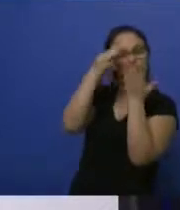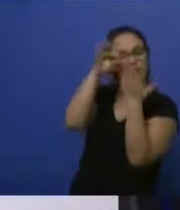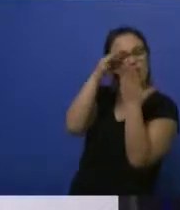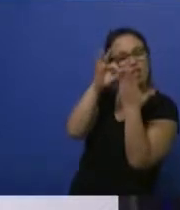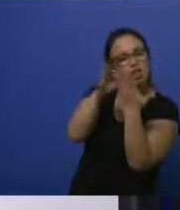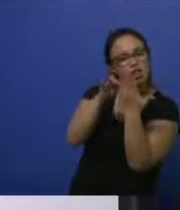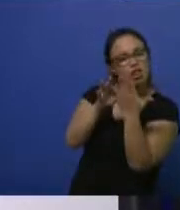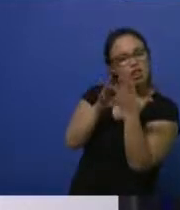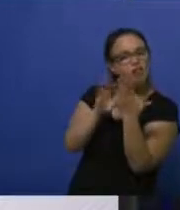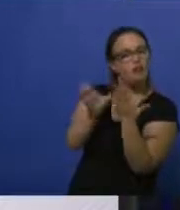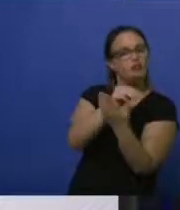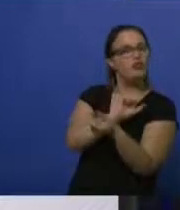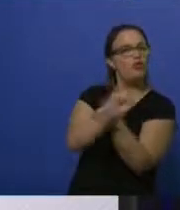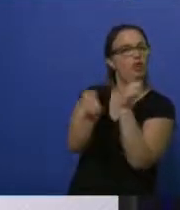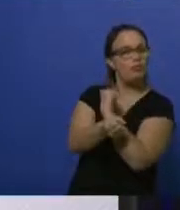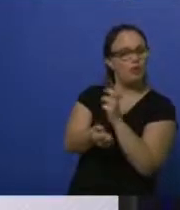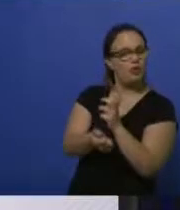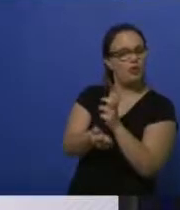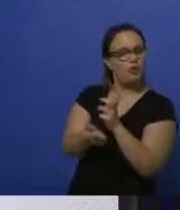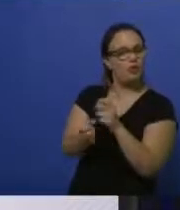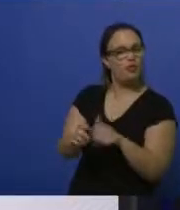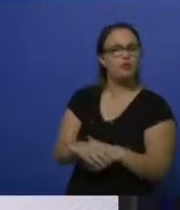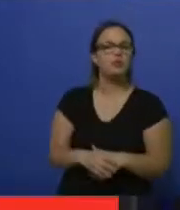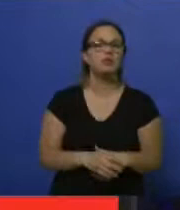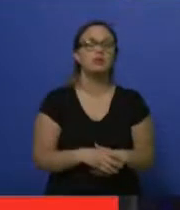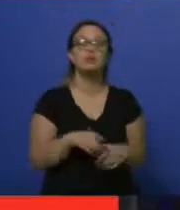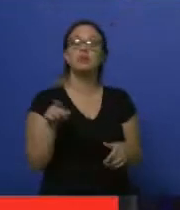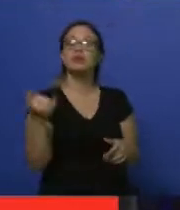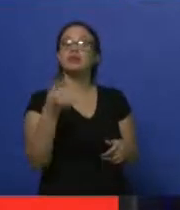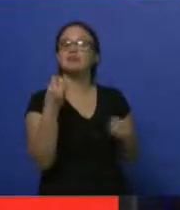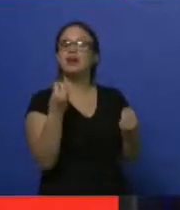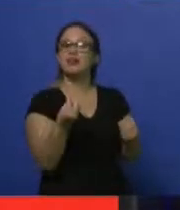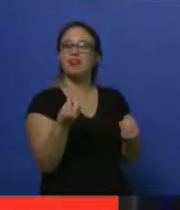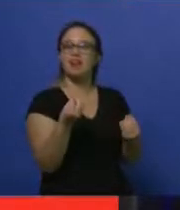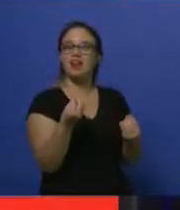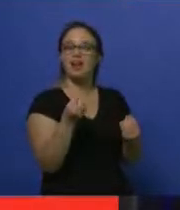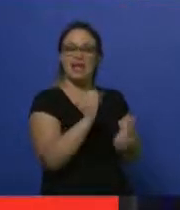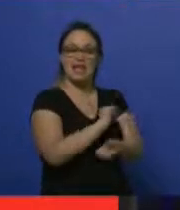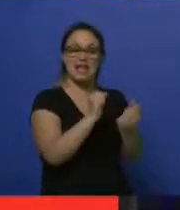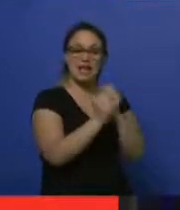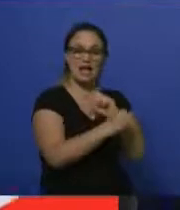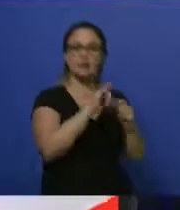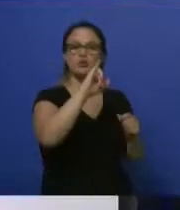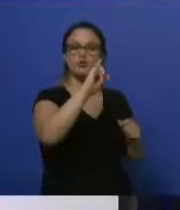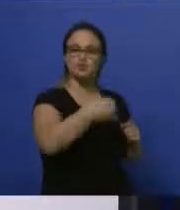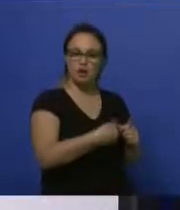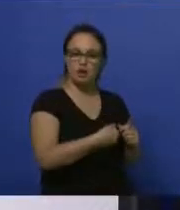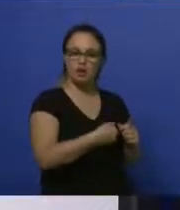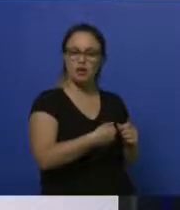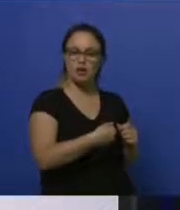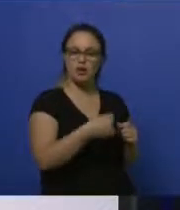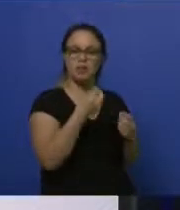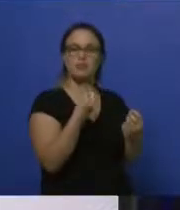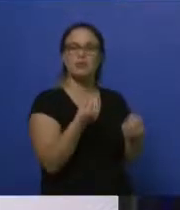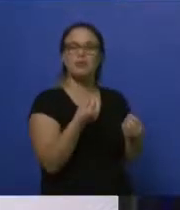cosas que habría que cambiar. Claro, pero lo que ella plantea es que tiene que haber una reforma, ¿sí?, un cambio para que se pueda lograr eso de pegar